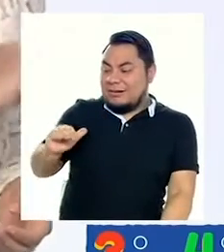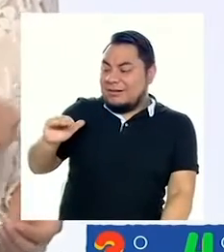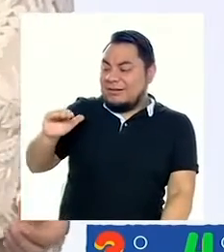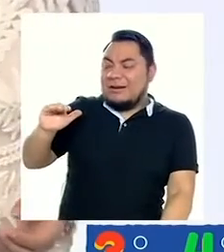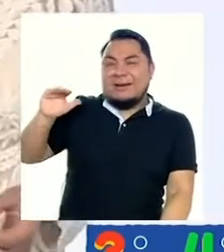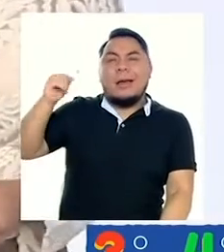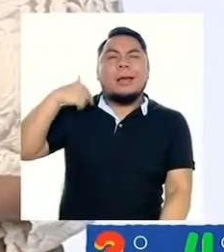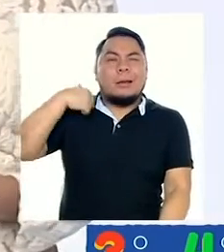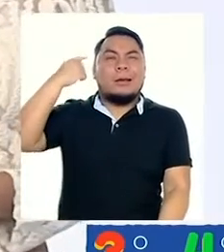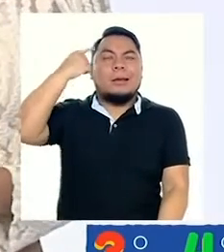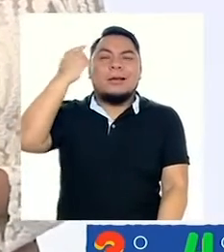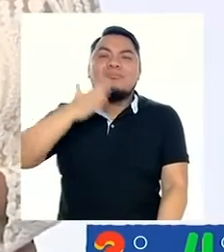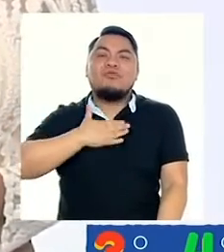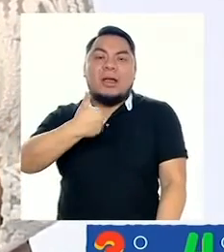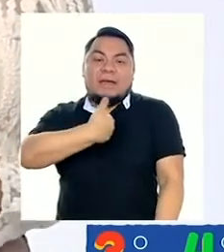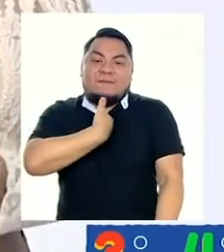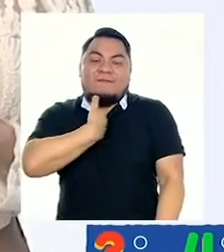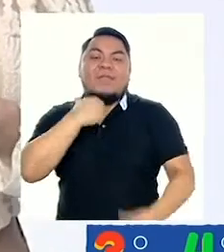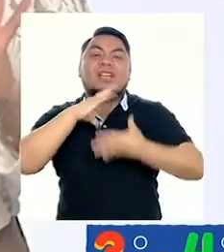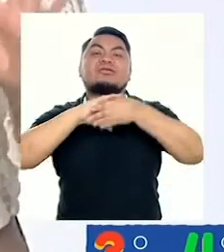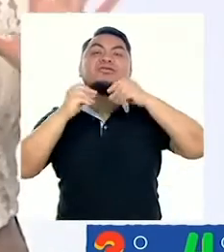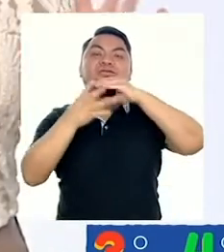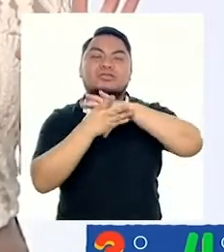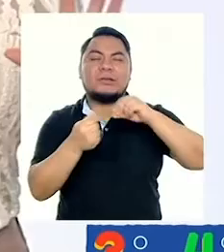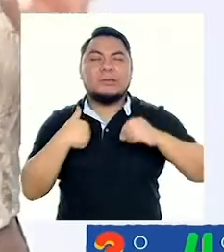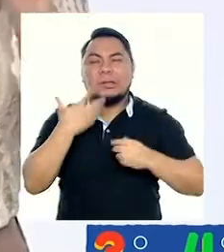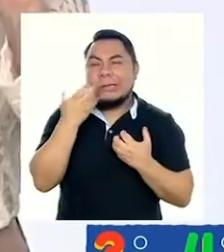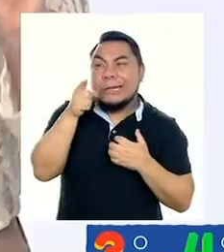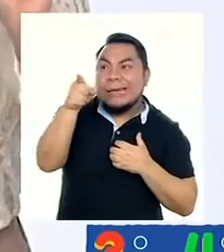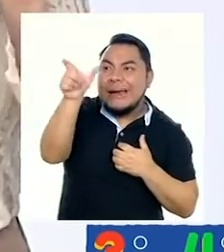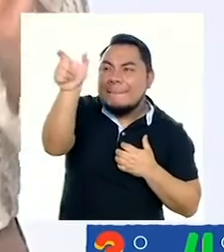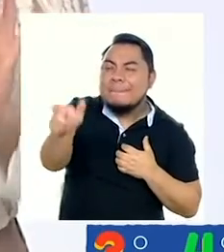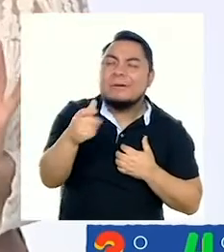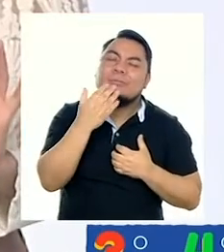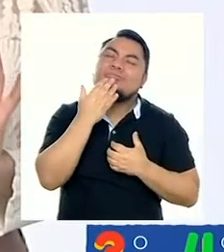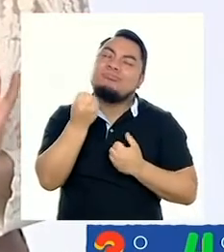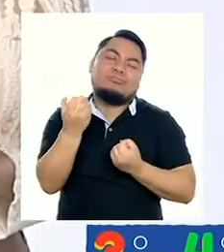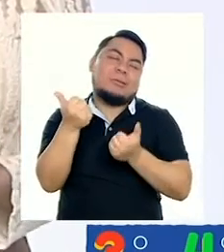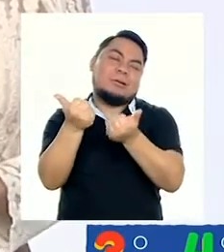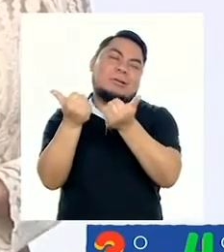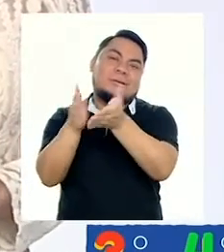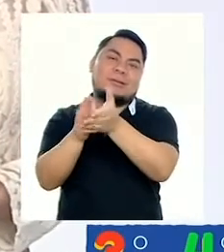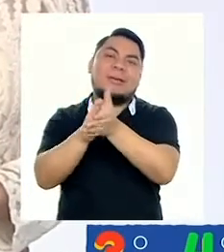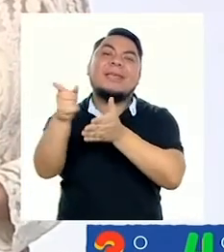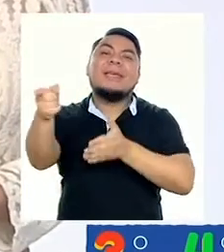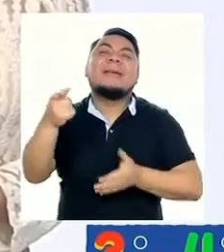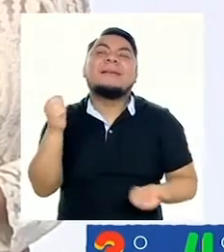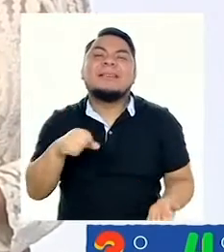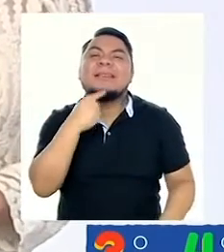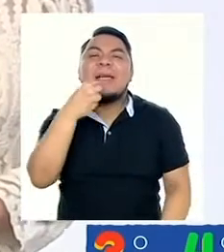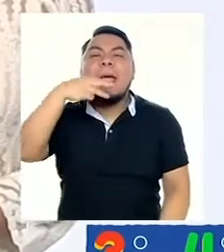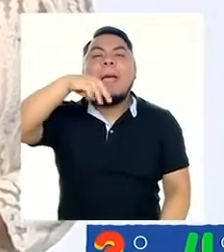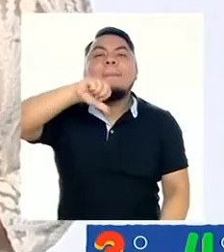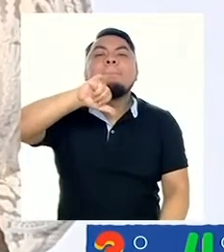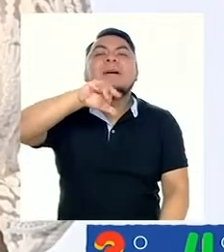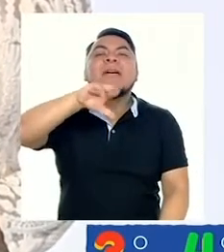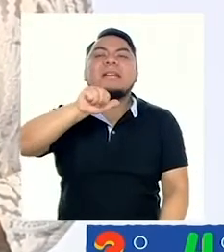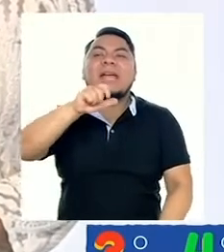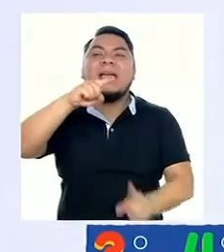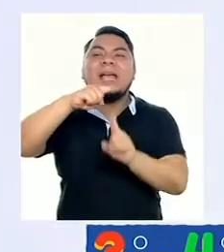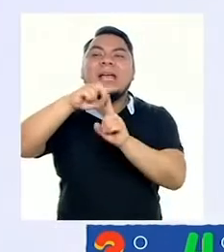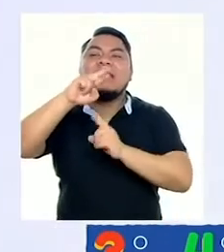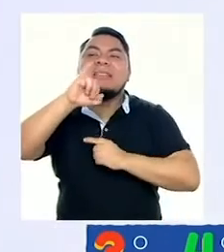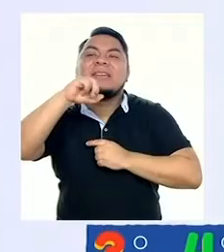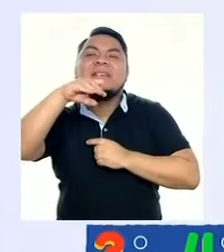me propuse realizar una biografía de alguien a quien admiro. Una mujer llamada María Trinidad